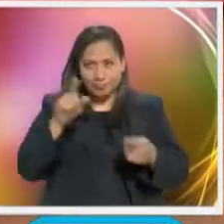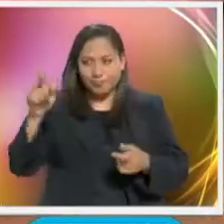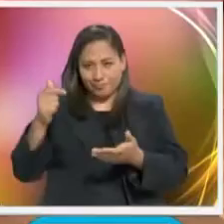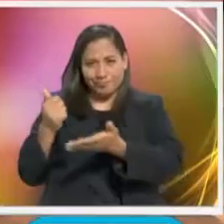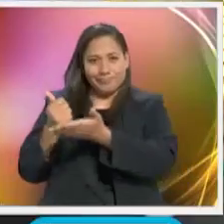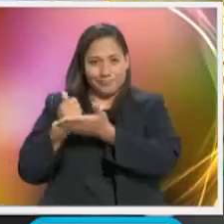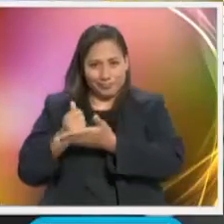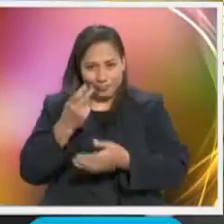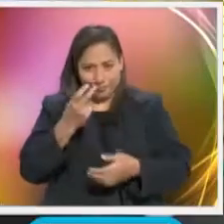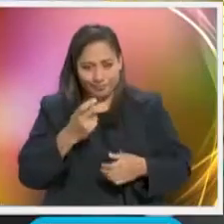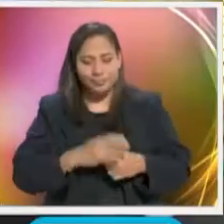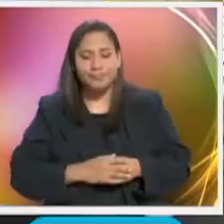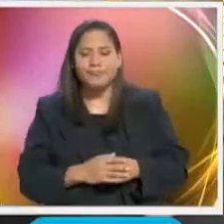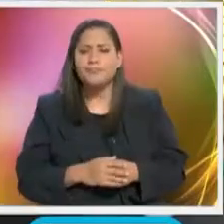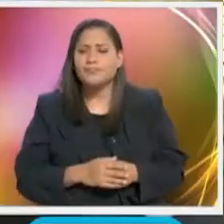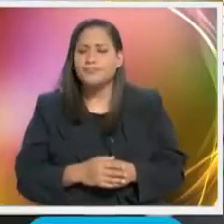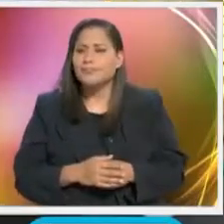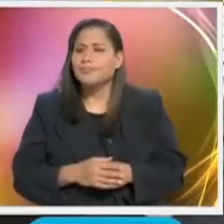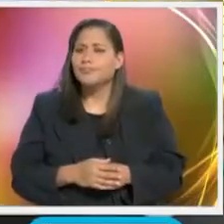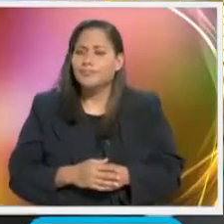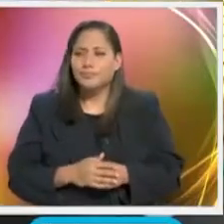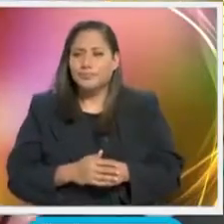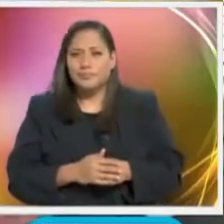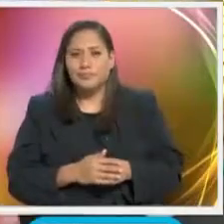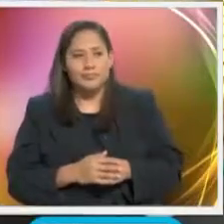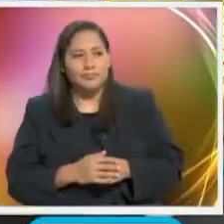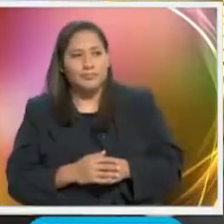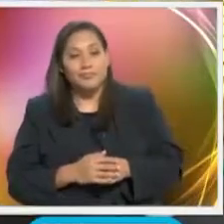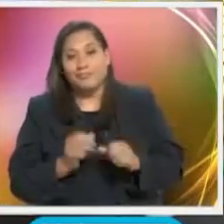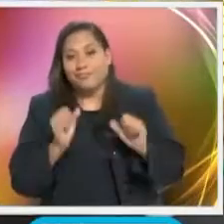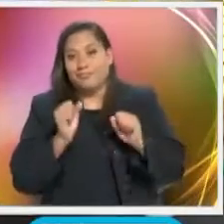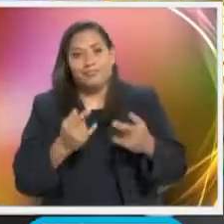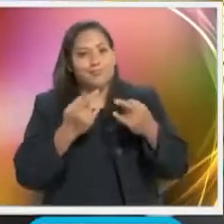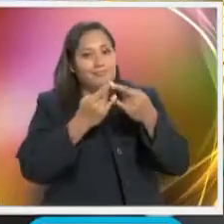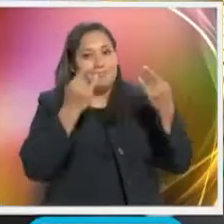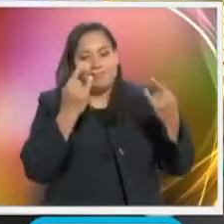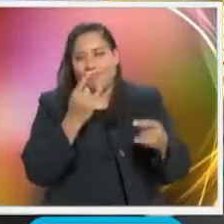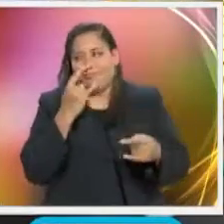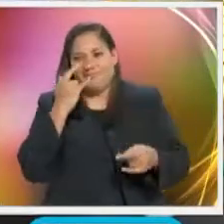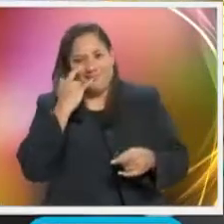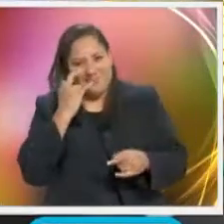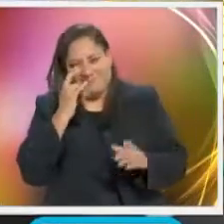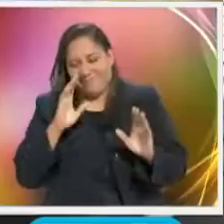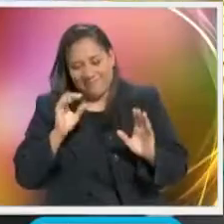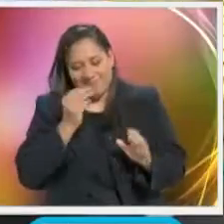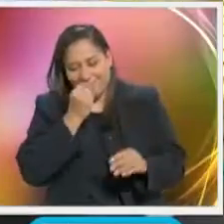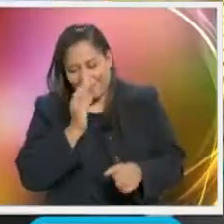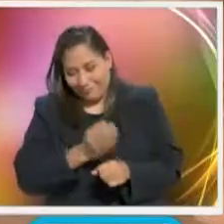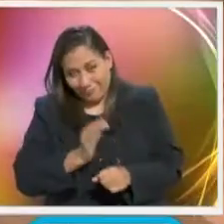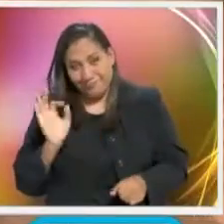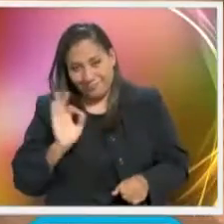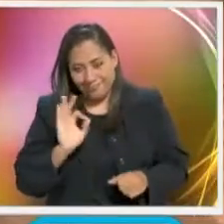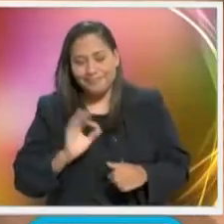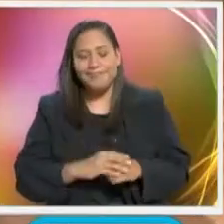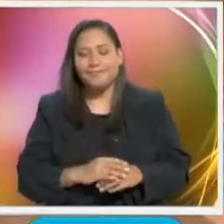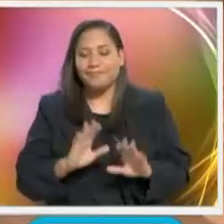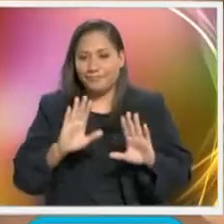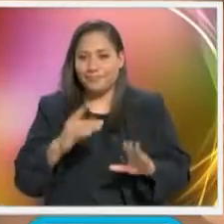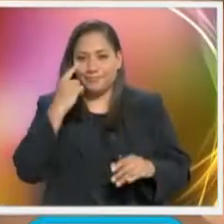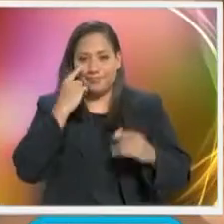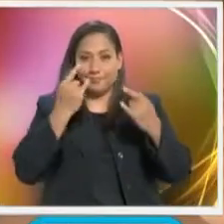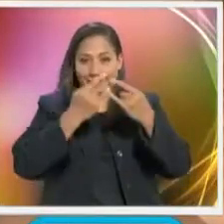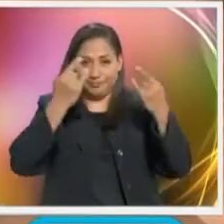se ocupan de ellas. Y seguramente han de tener unas anécdotas de cosas muy raras, ¿no? Pero bueno, vamos a